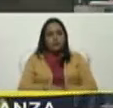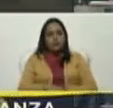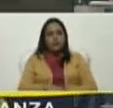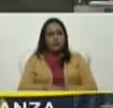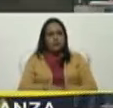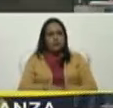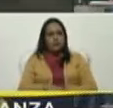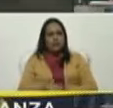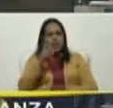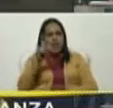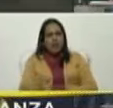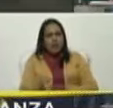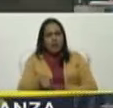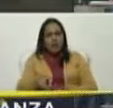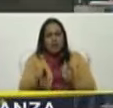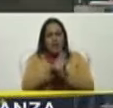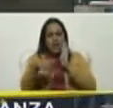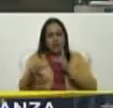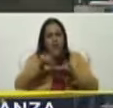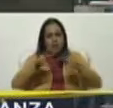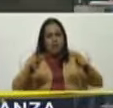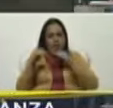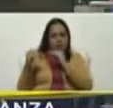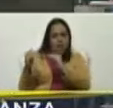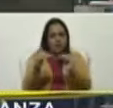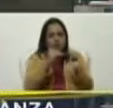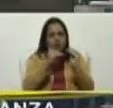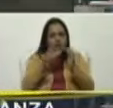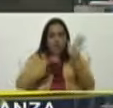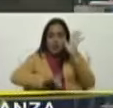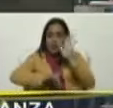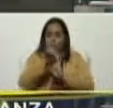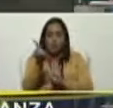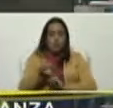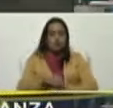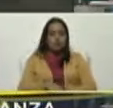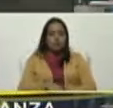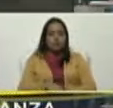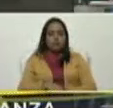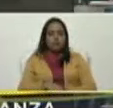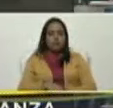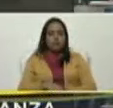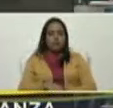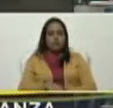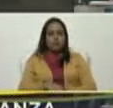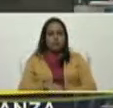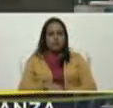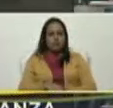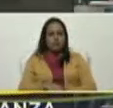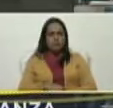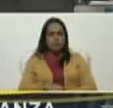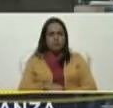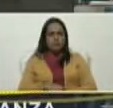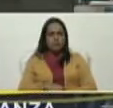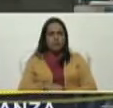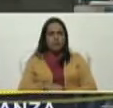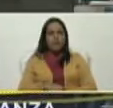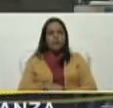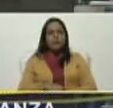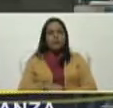camino del derecho a la paz, a la estabilidad, al desarrollo. Ahora hay que terminar de